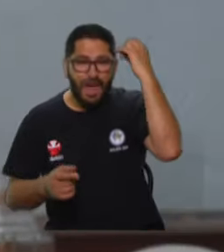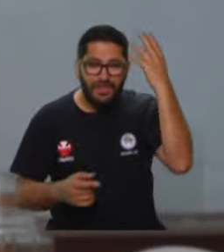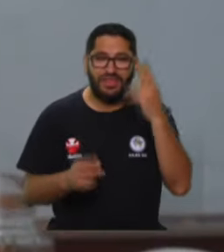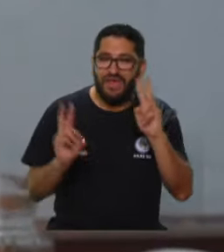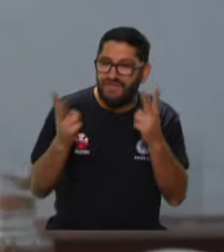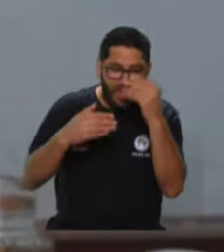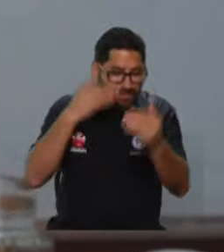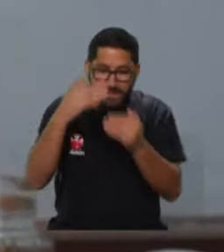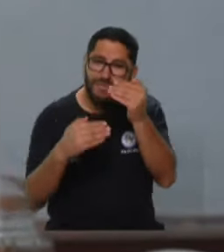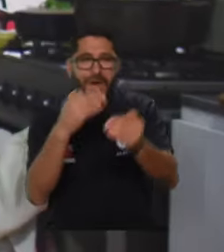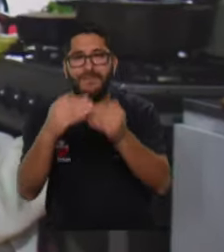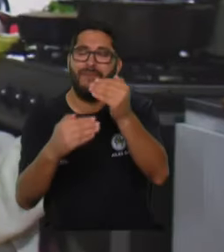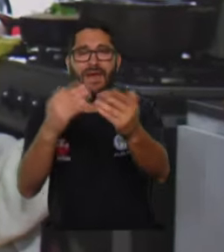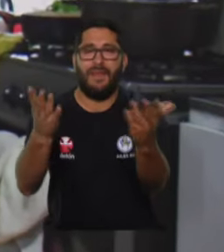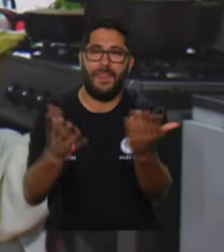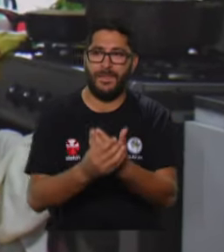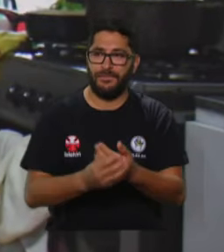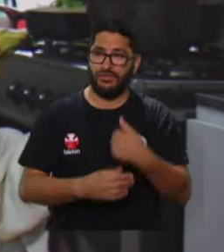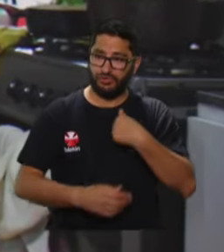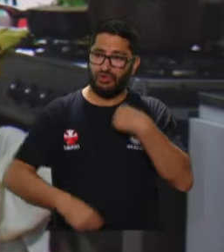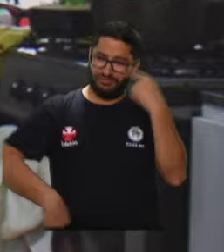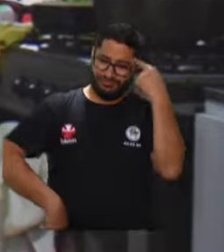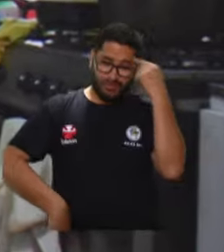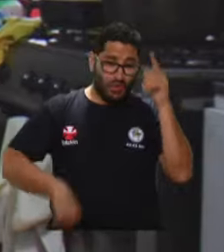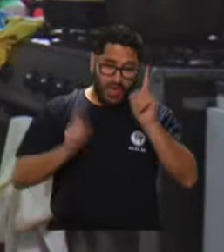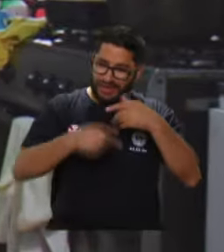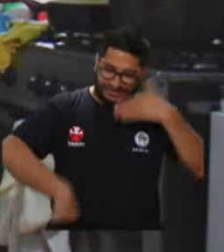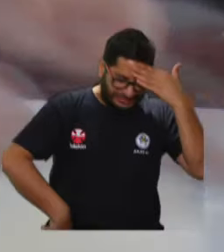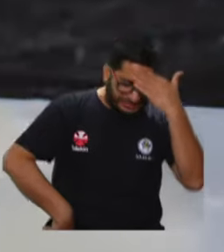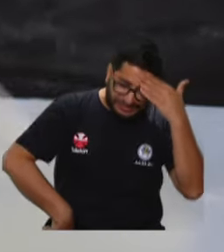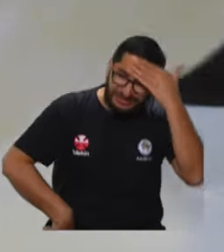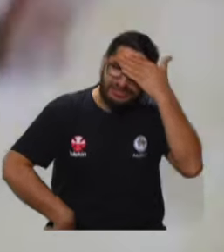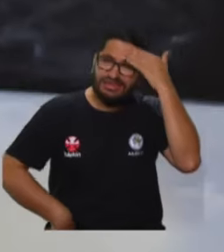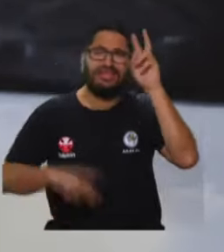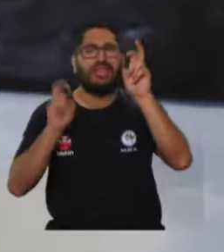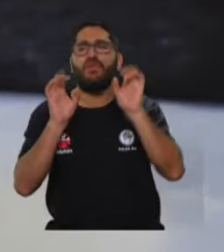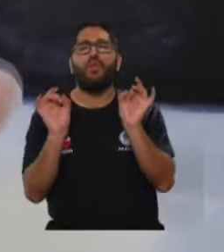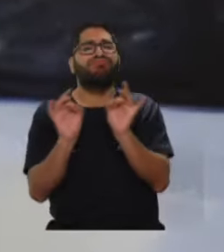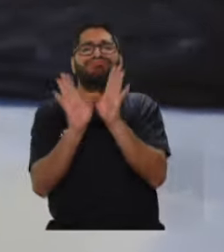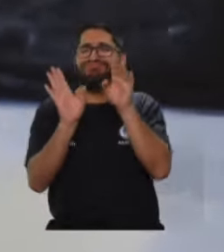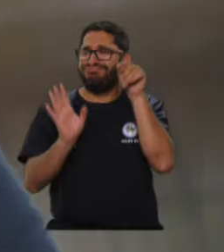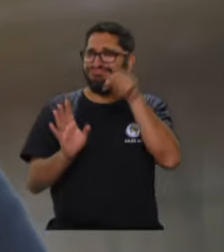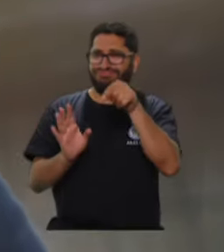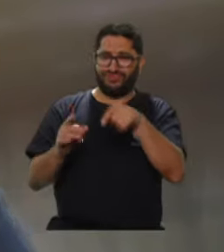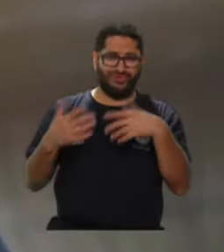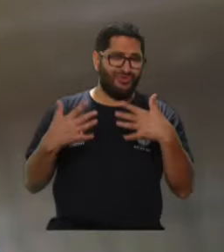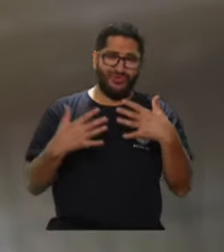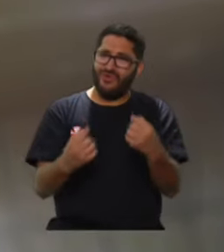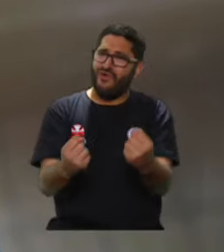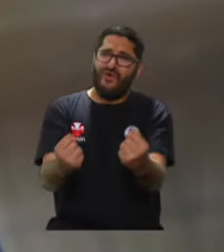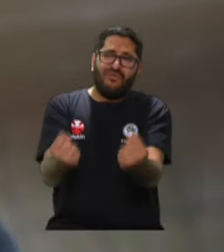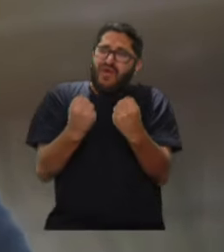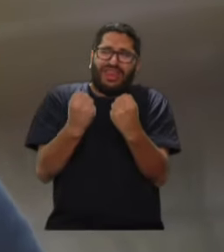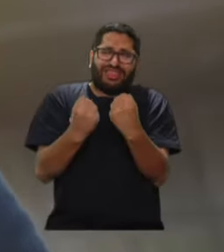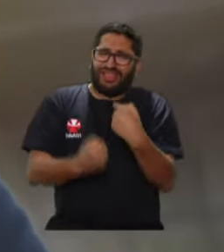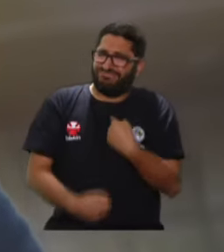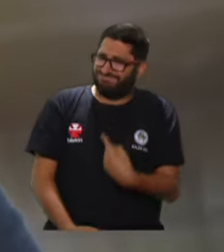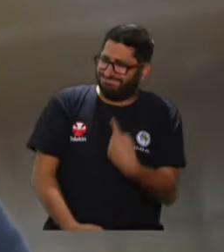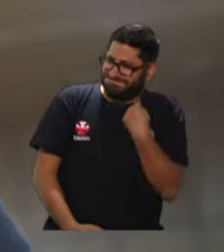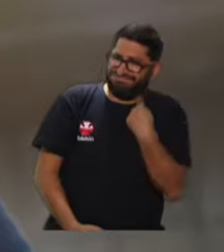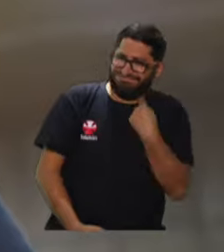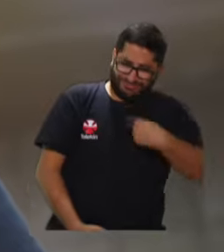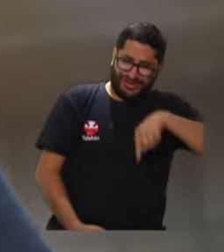bien. Yo sí estaba muy preocupada por ella. El accidente de Joaco le pegó muy fuerte. Porque Ana estuvo muy